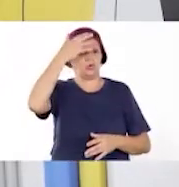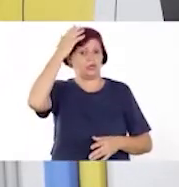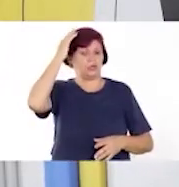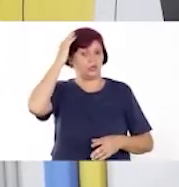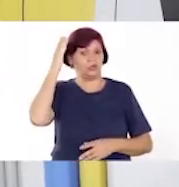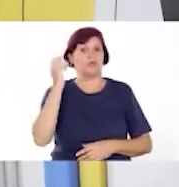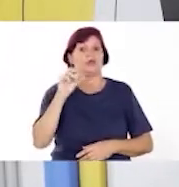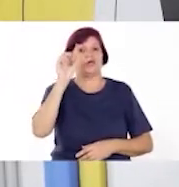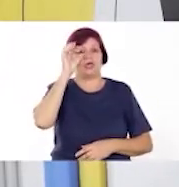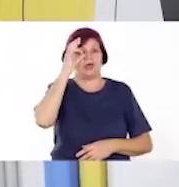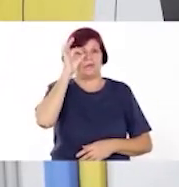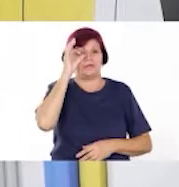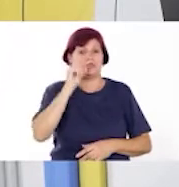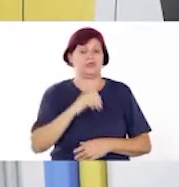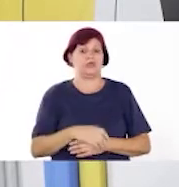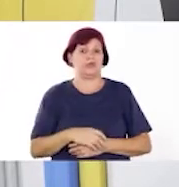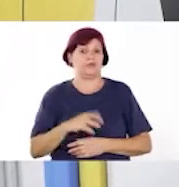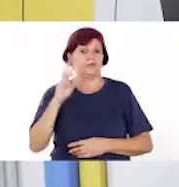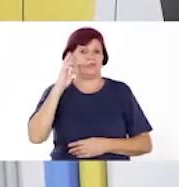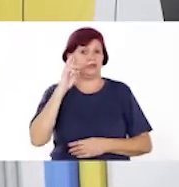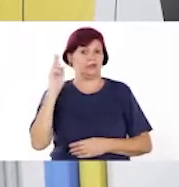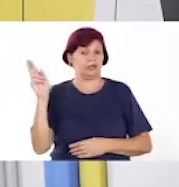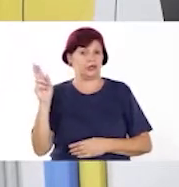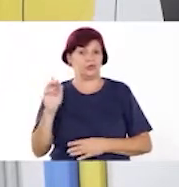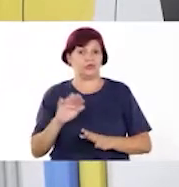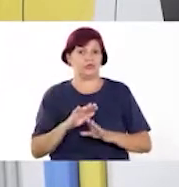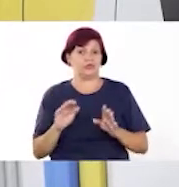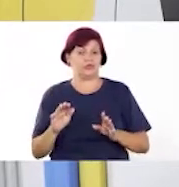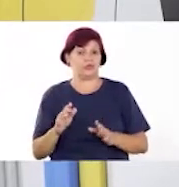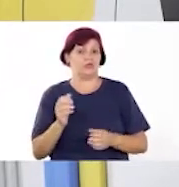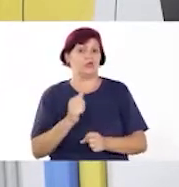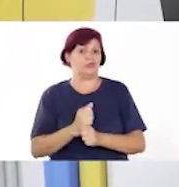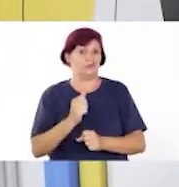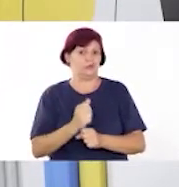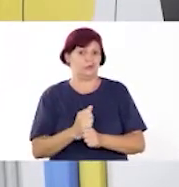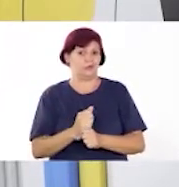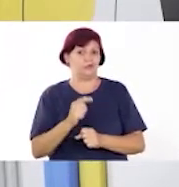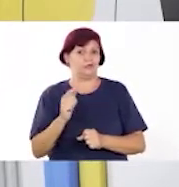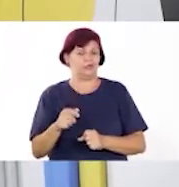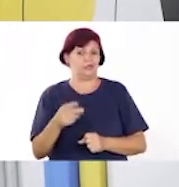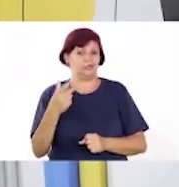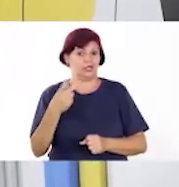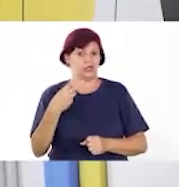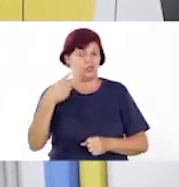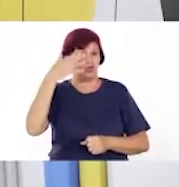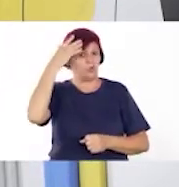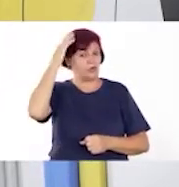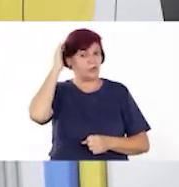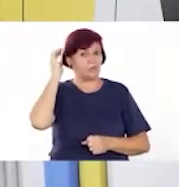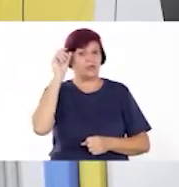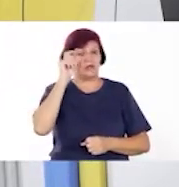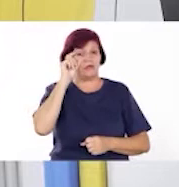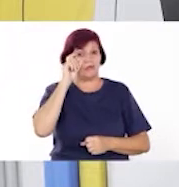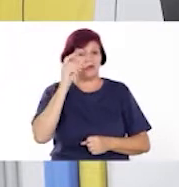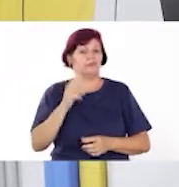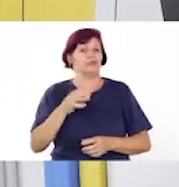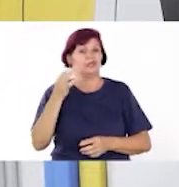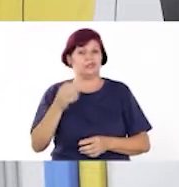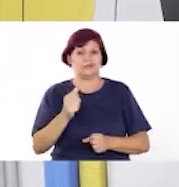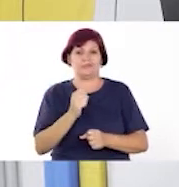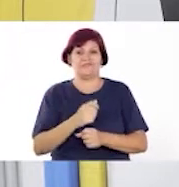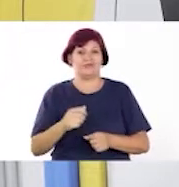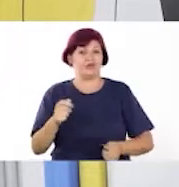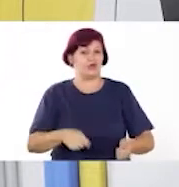Rubén Martínez Villena. Recordar que ya veníamos trabajando estas figuras desde el encuentro anterior porque tienen una